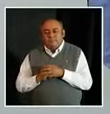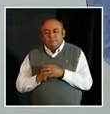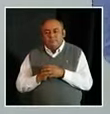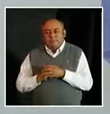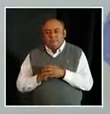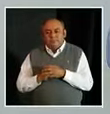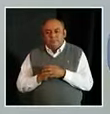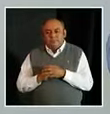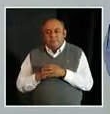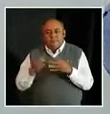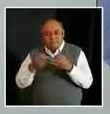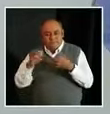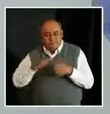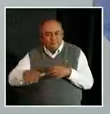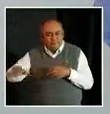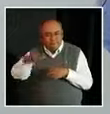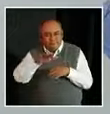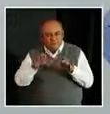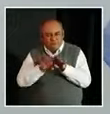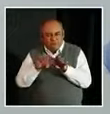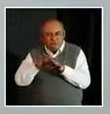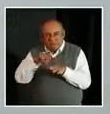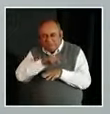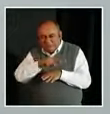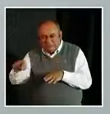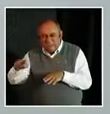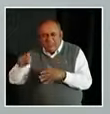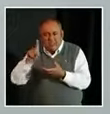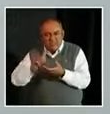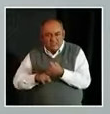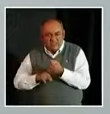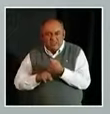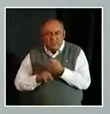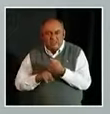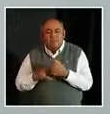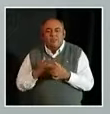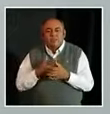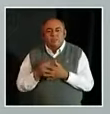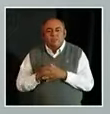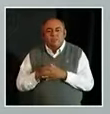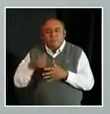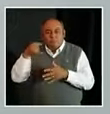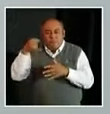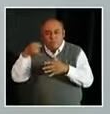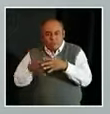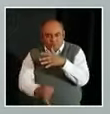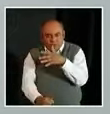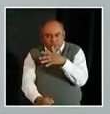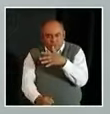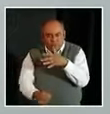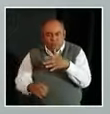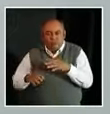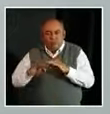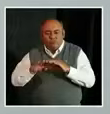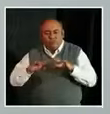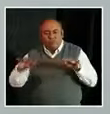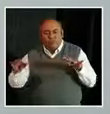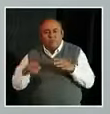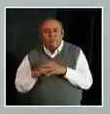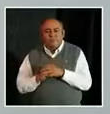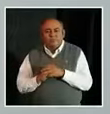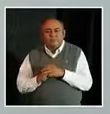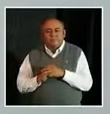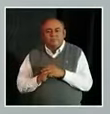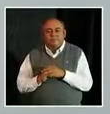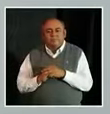busca capas de roca impermeable con áreas de roca permeable encima,